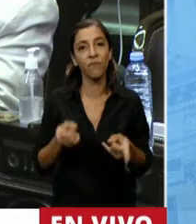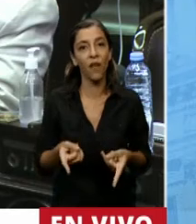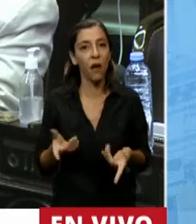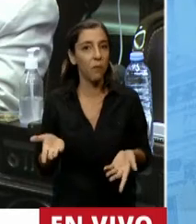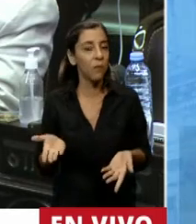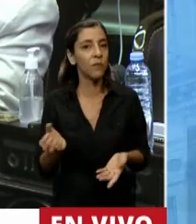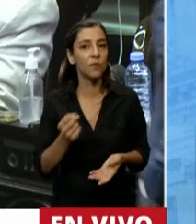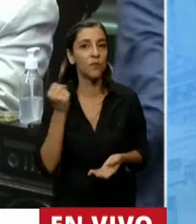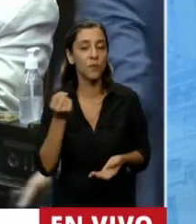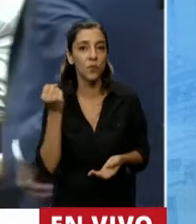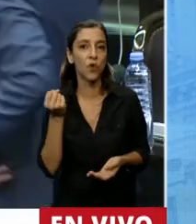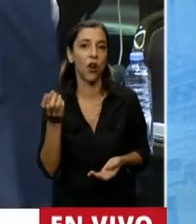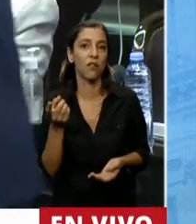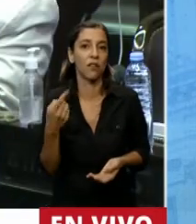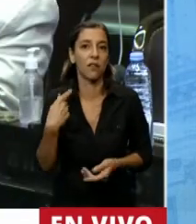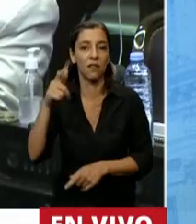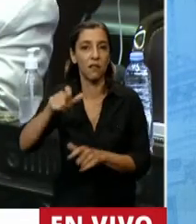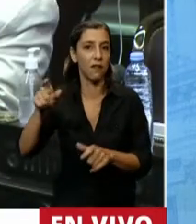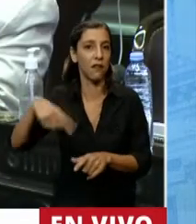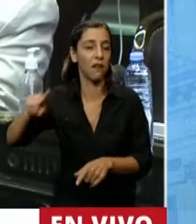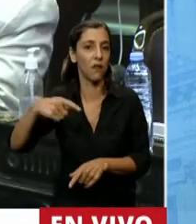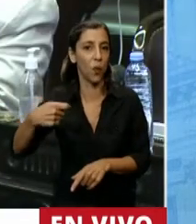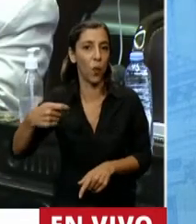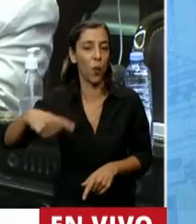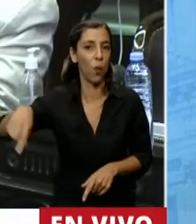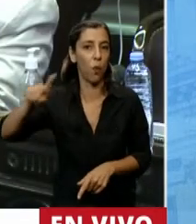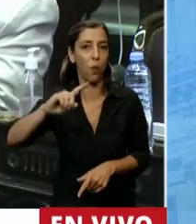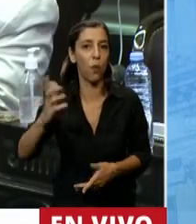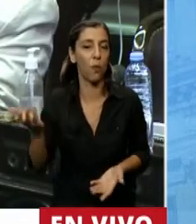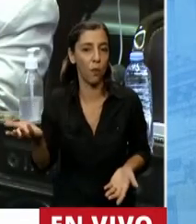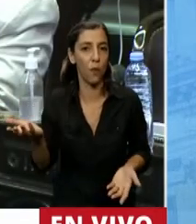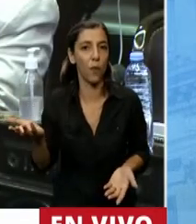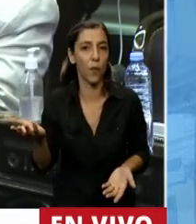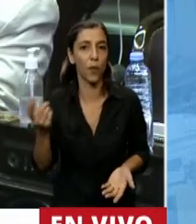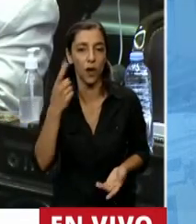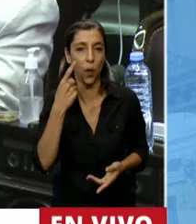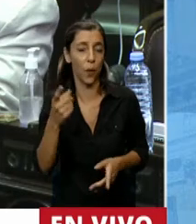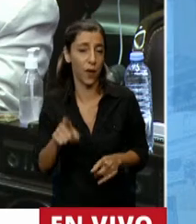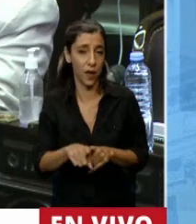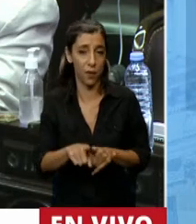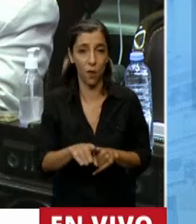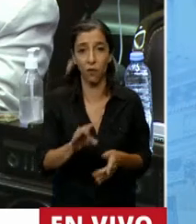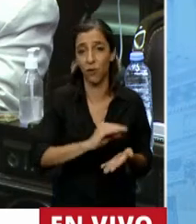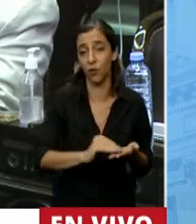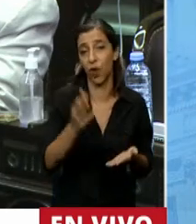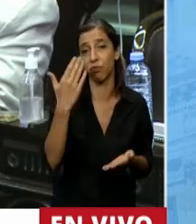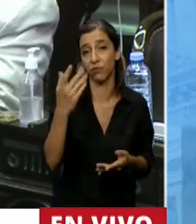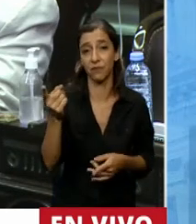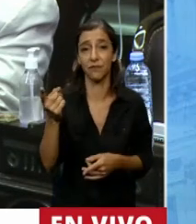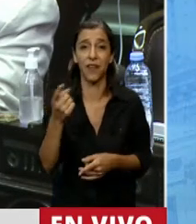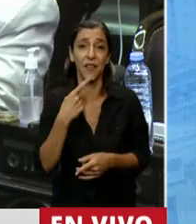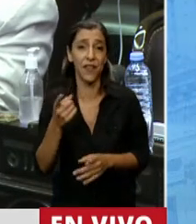importante que nuestros abuelos vean, como dijo el diputado propinante, quién está de cada lado de la